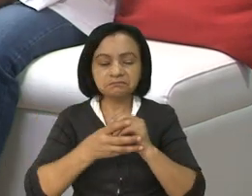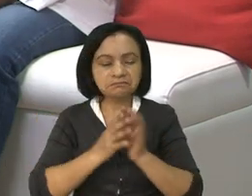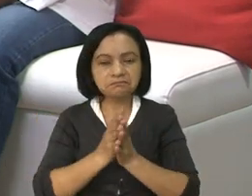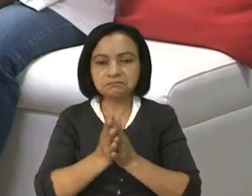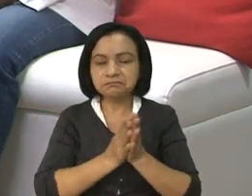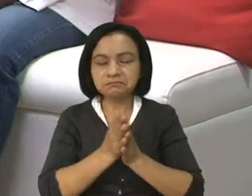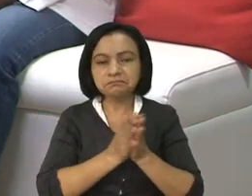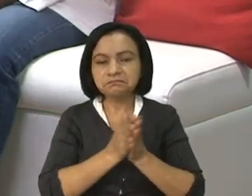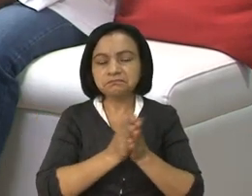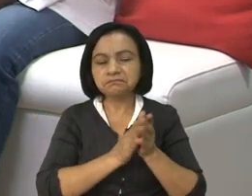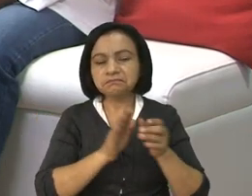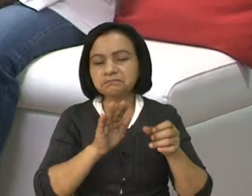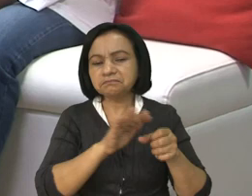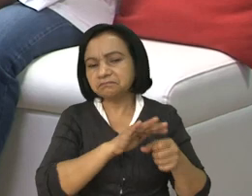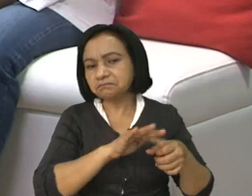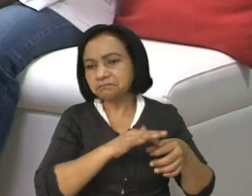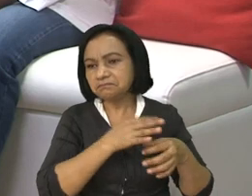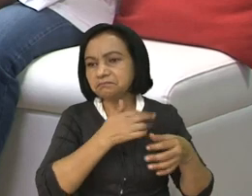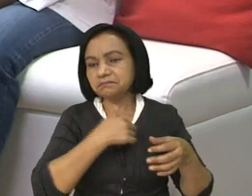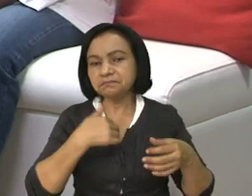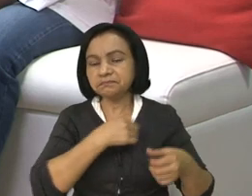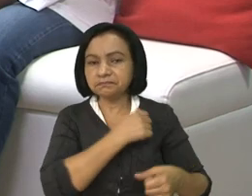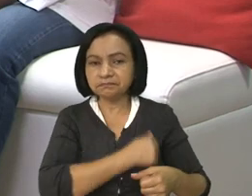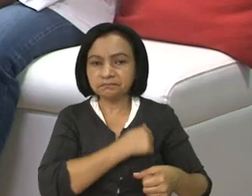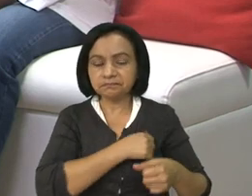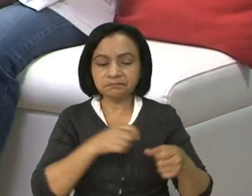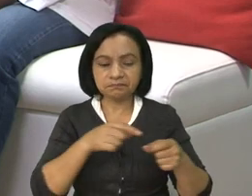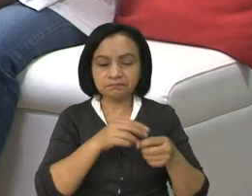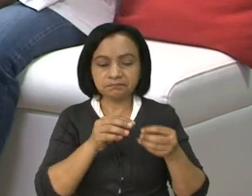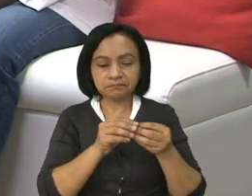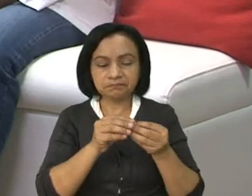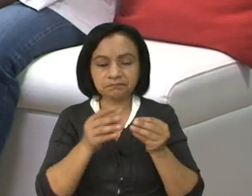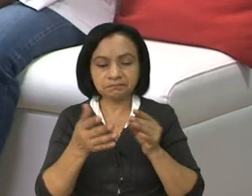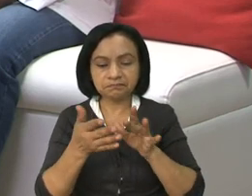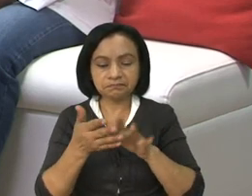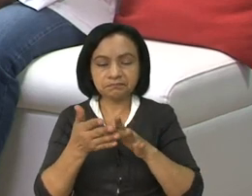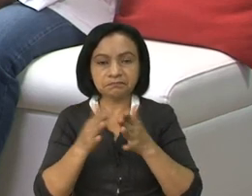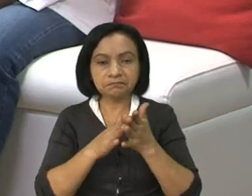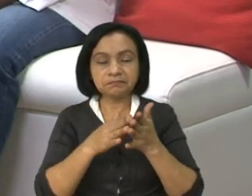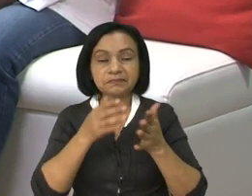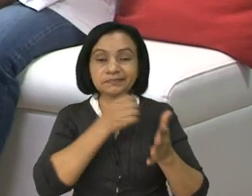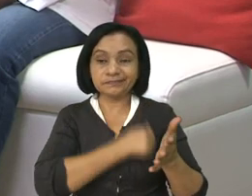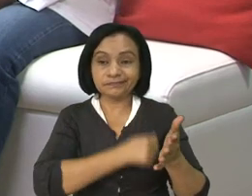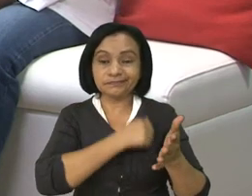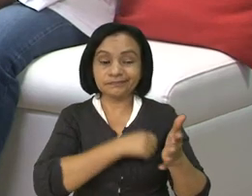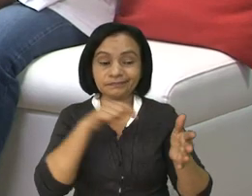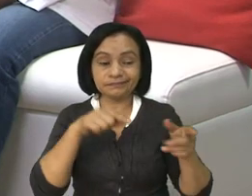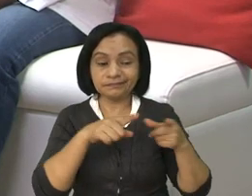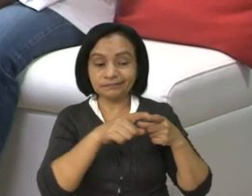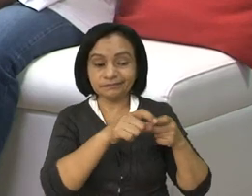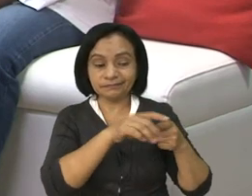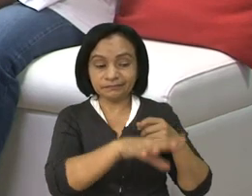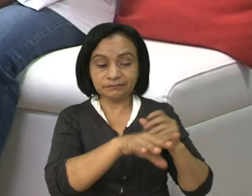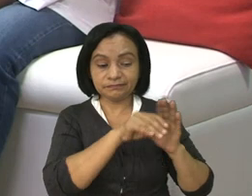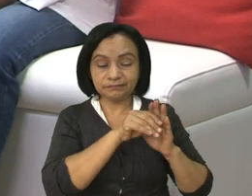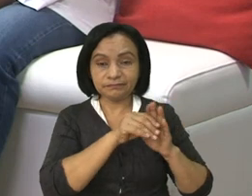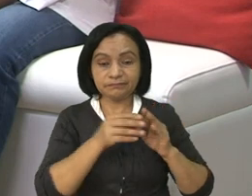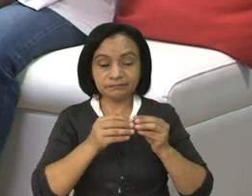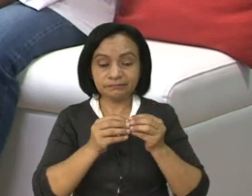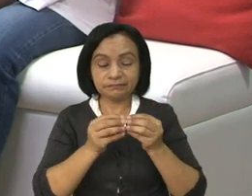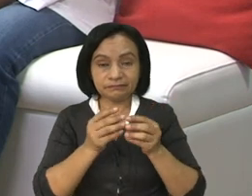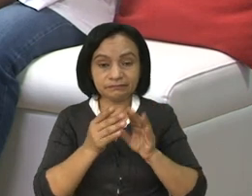manos. Generalmente los parásitos se encuentran en las heces fecales. Entonces, es ahí